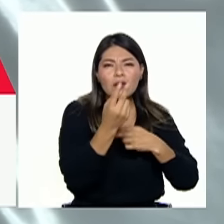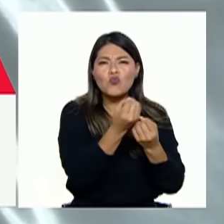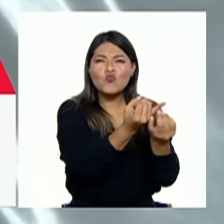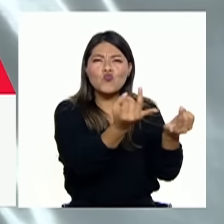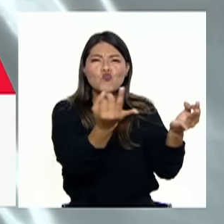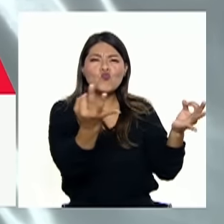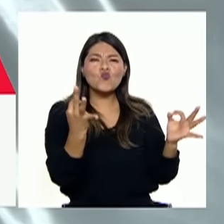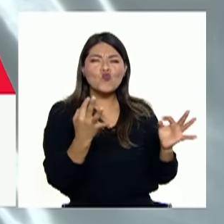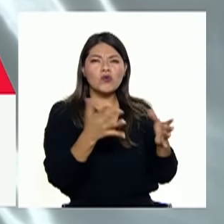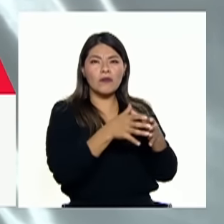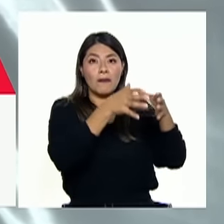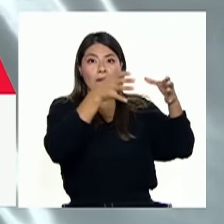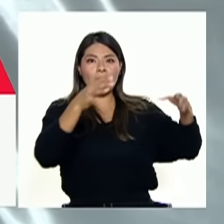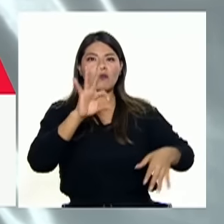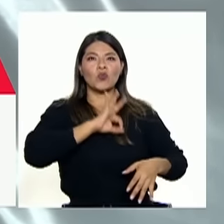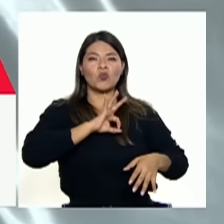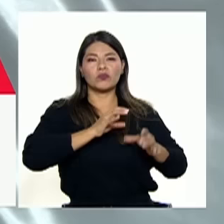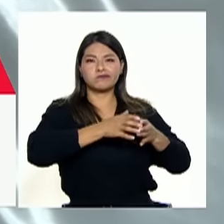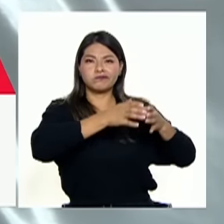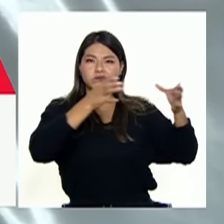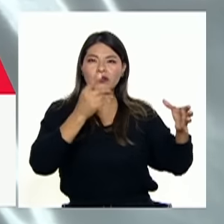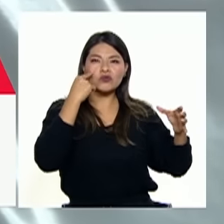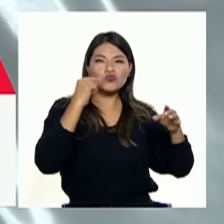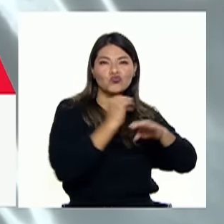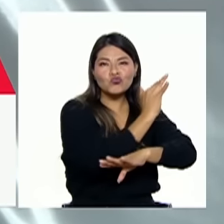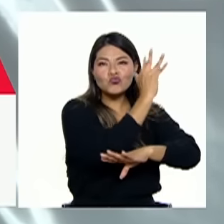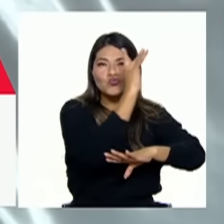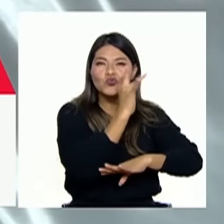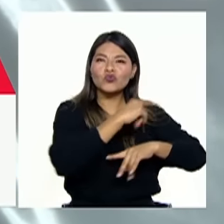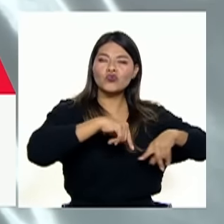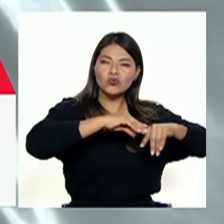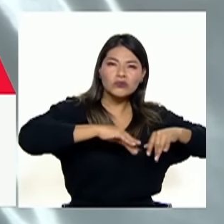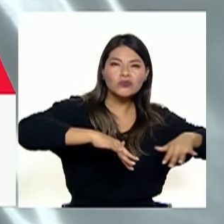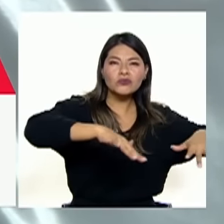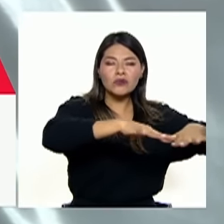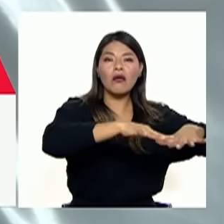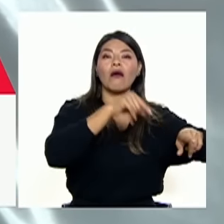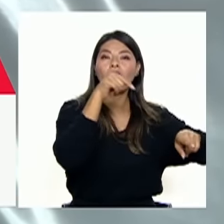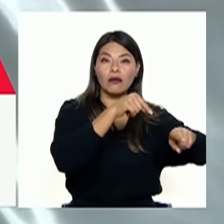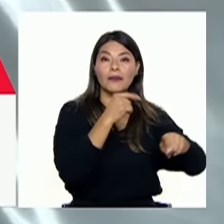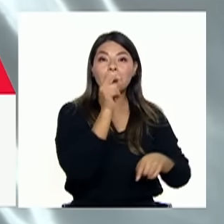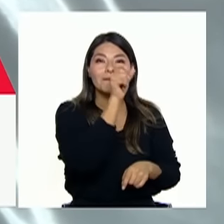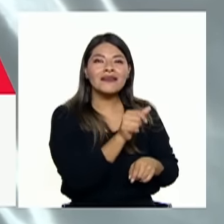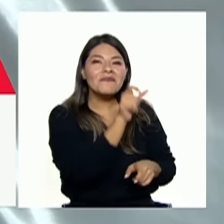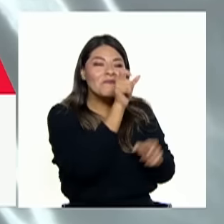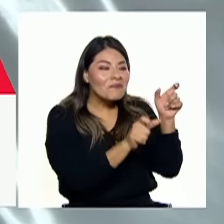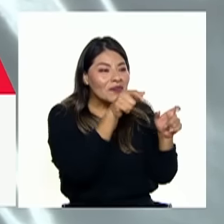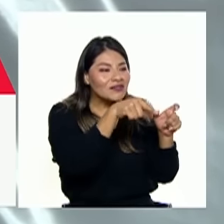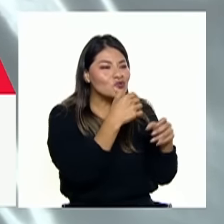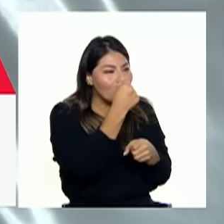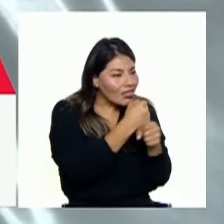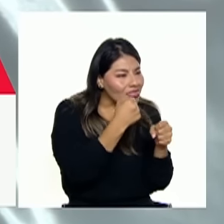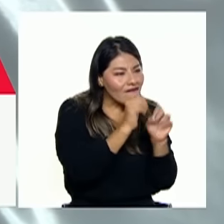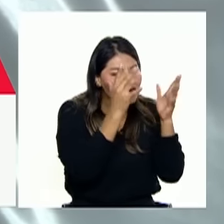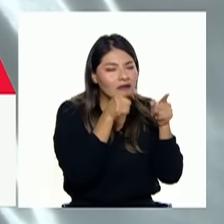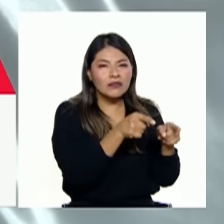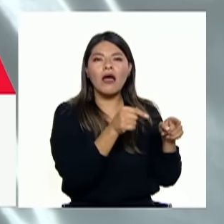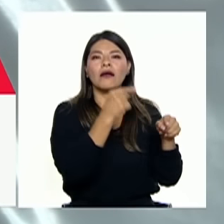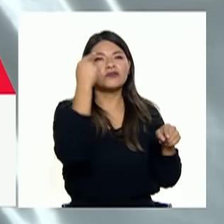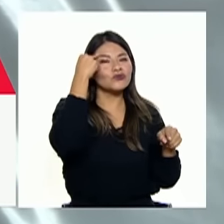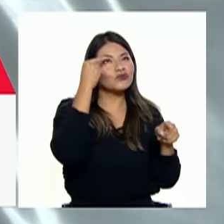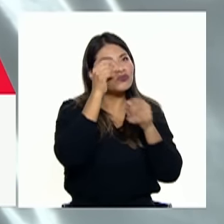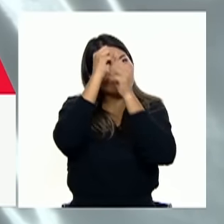grandes fortalezas en sus recursos naturales, pero fundamentalmente en su gente, me hacen ver que